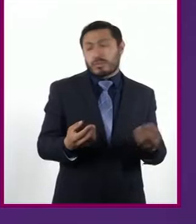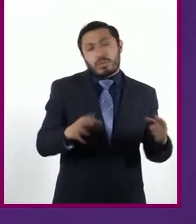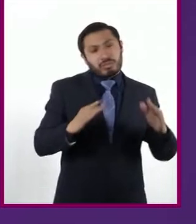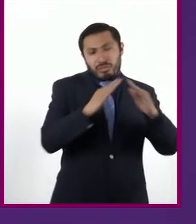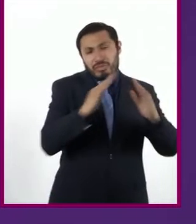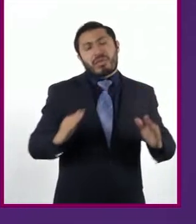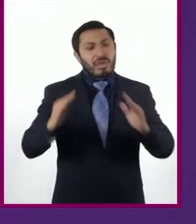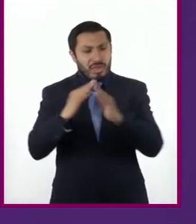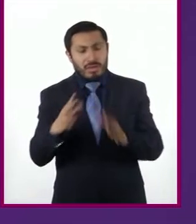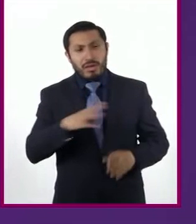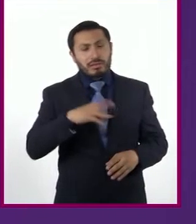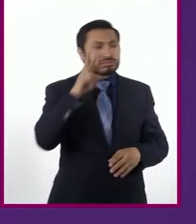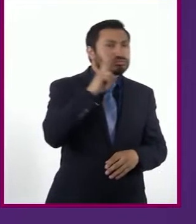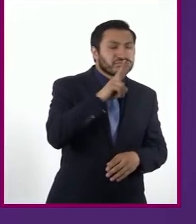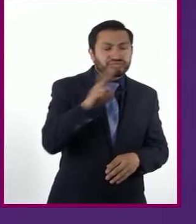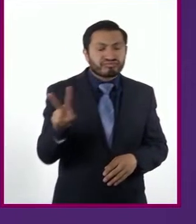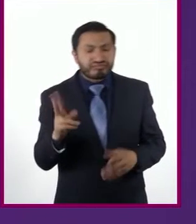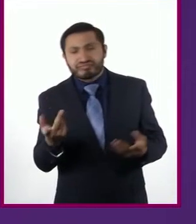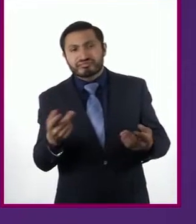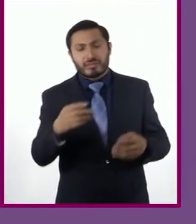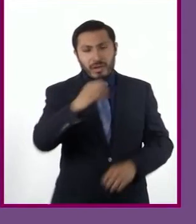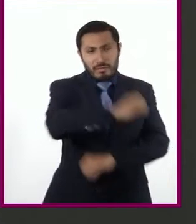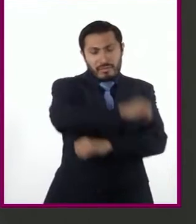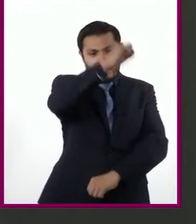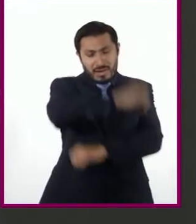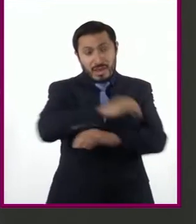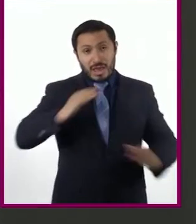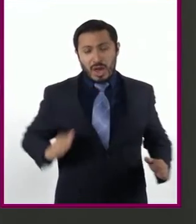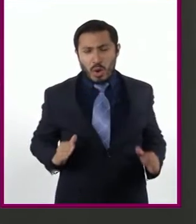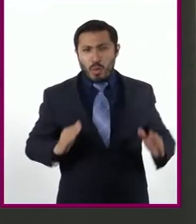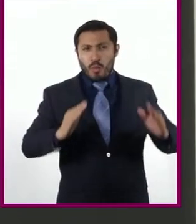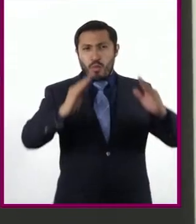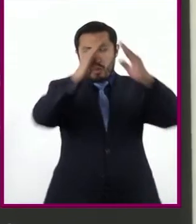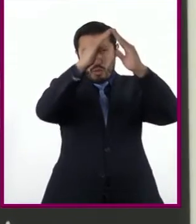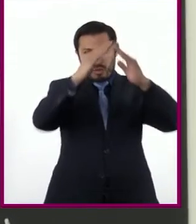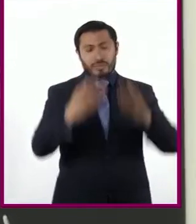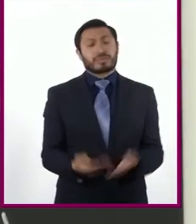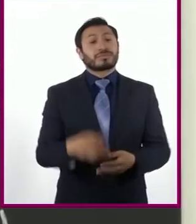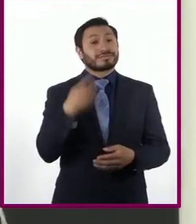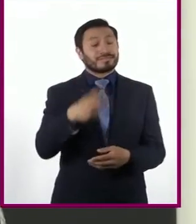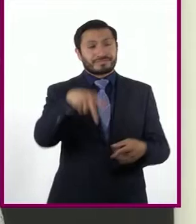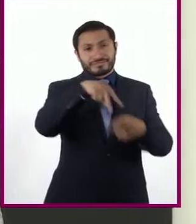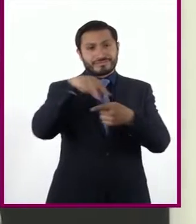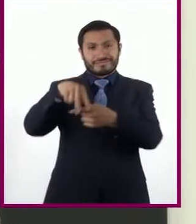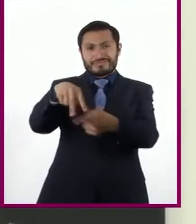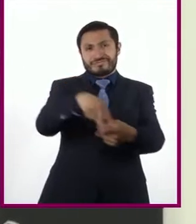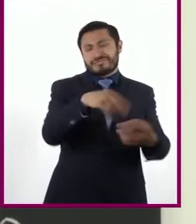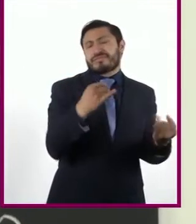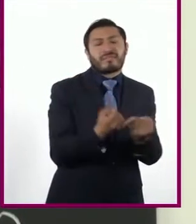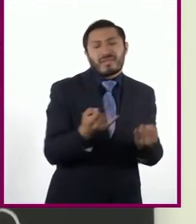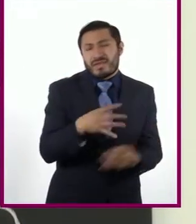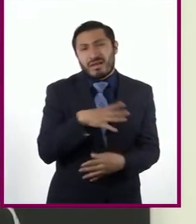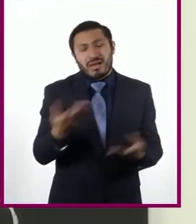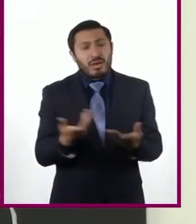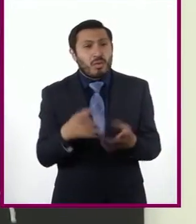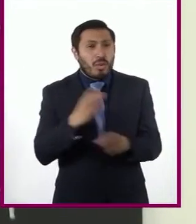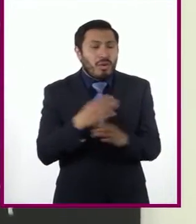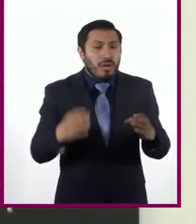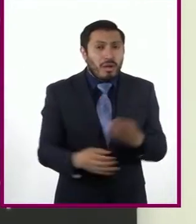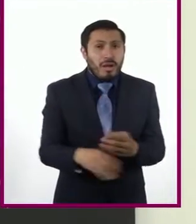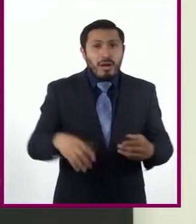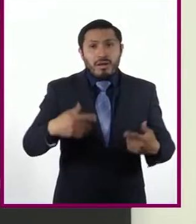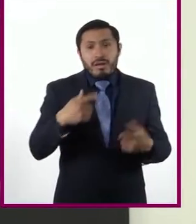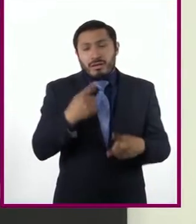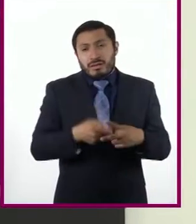sus ventanas y hasta la parte superior de la torre. Con los triángulos también se pueden generar objetos geométricos muy